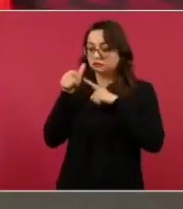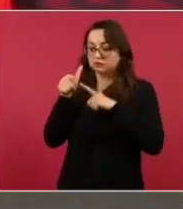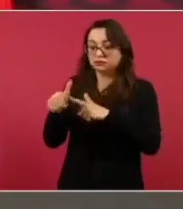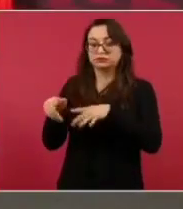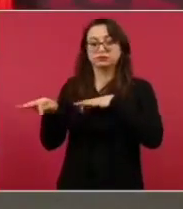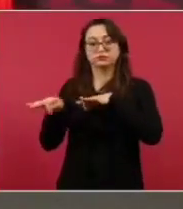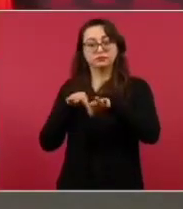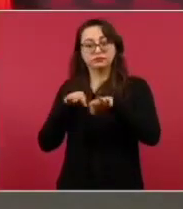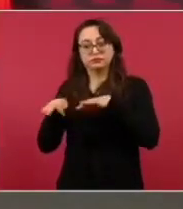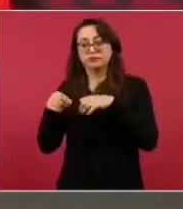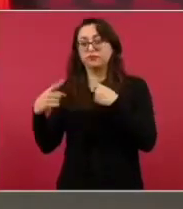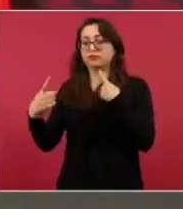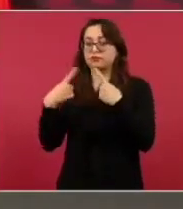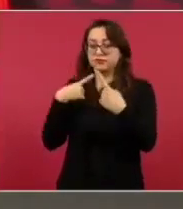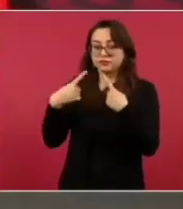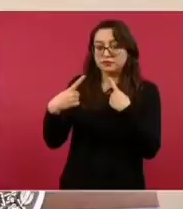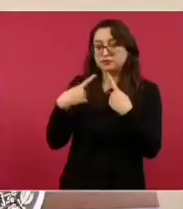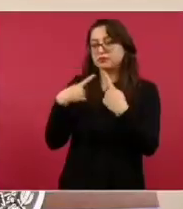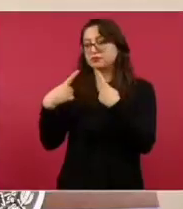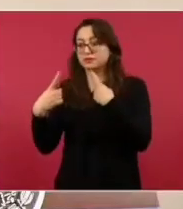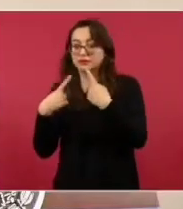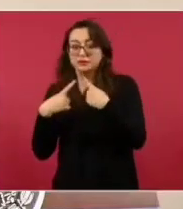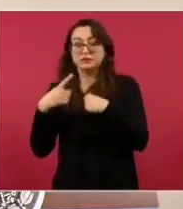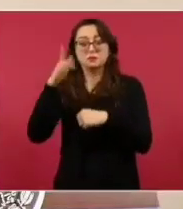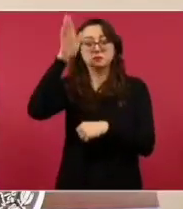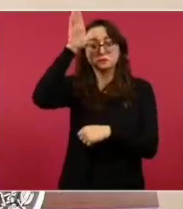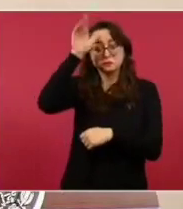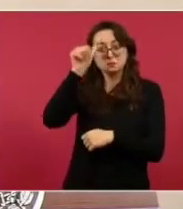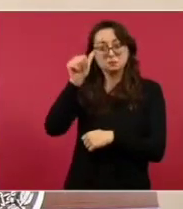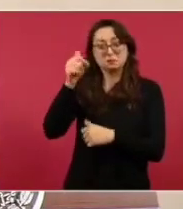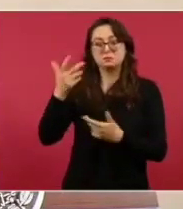una periodista buena.